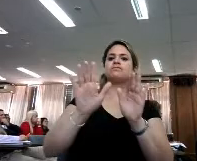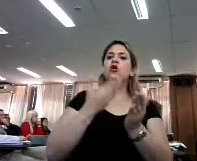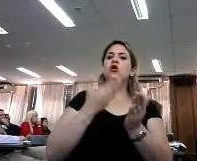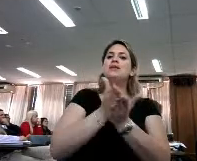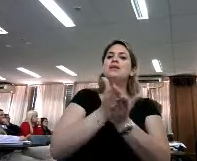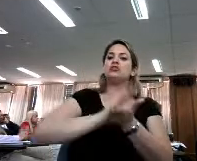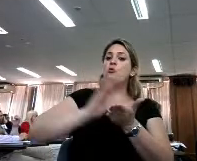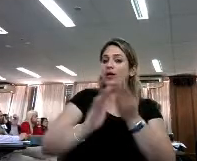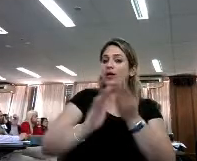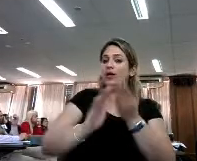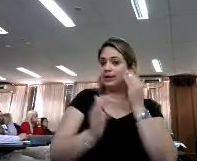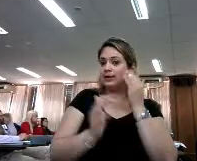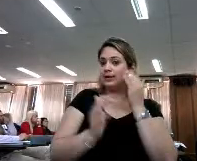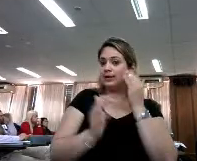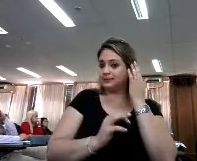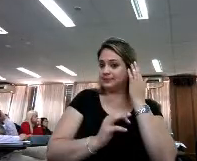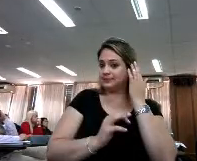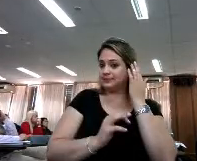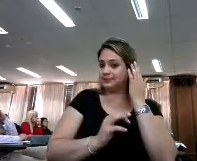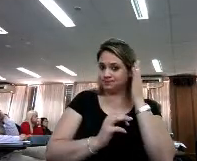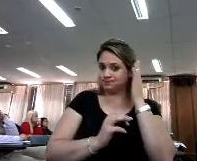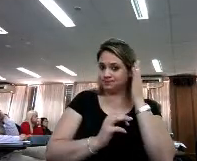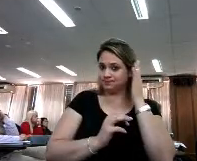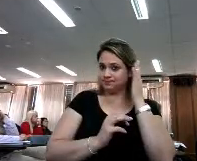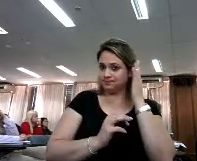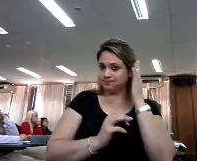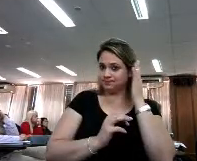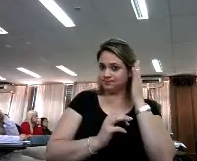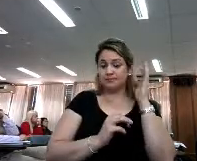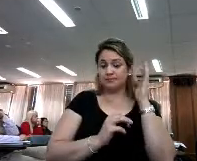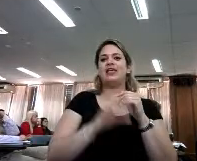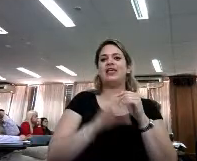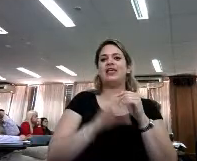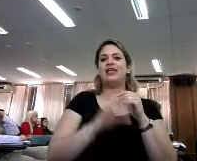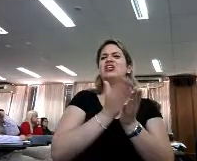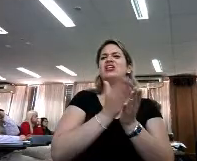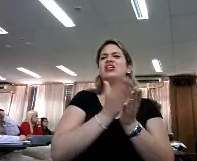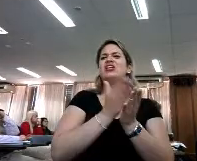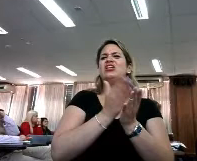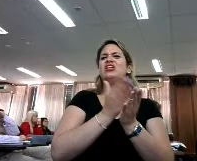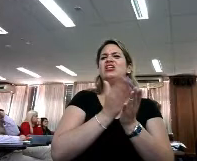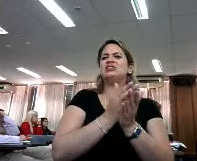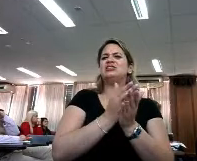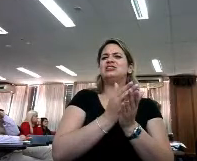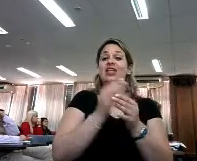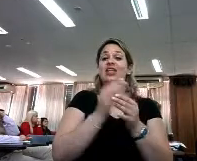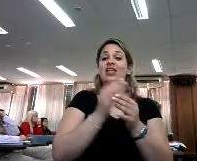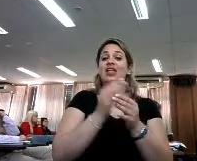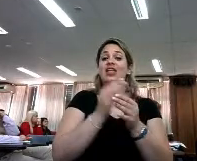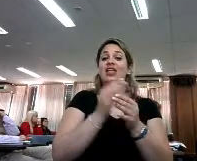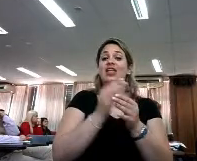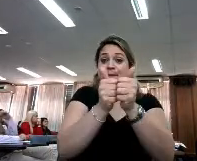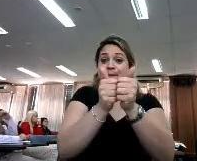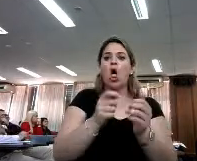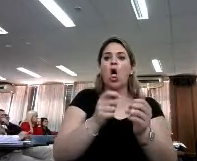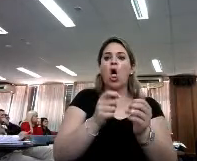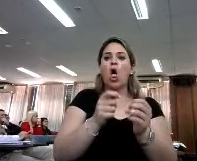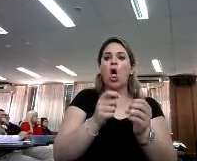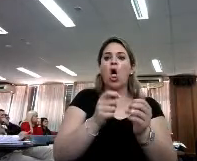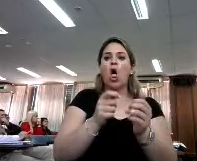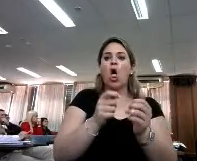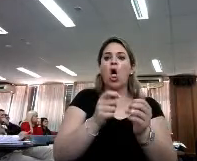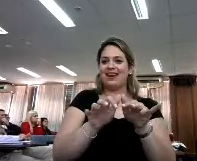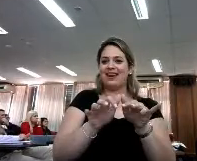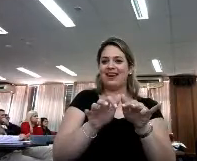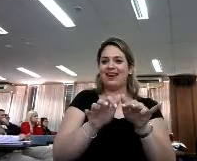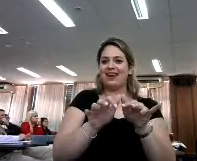limitaciones. Los DRM son los derechos de seguimiento digital que se le ponen, por ejemplo, al libro electrónico. Es